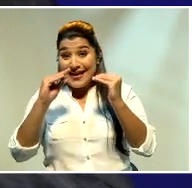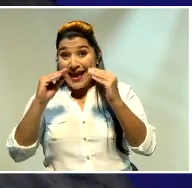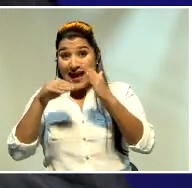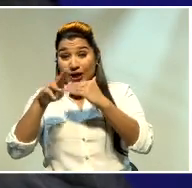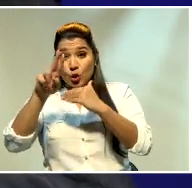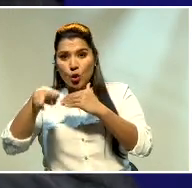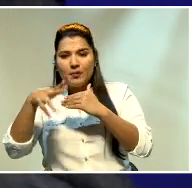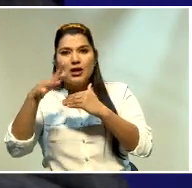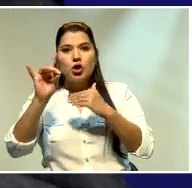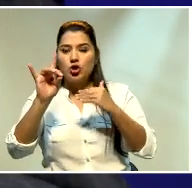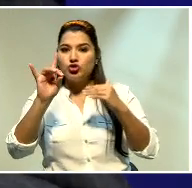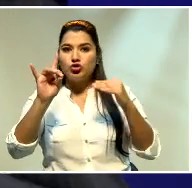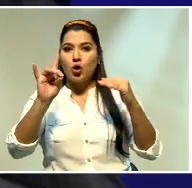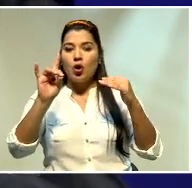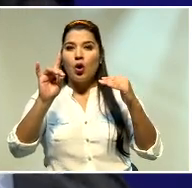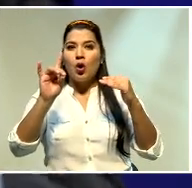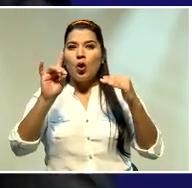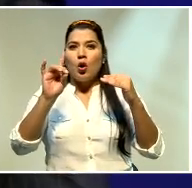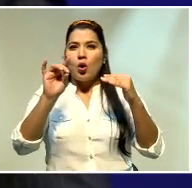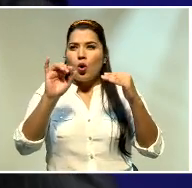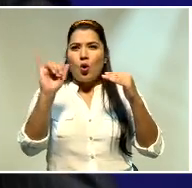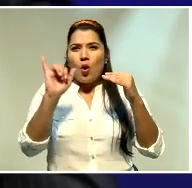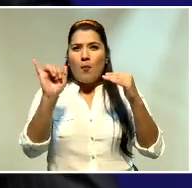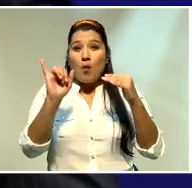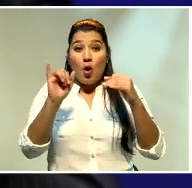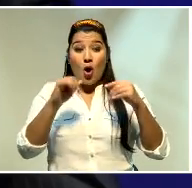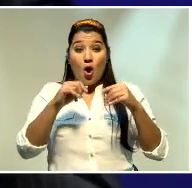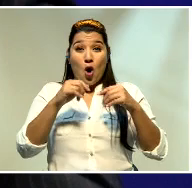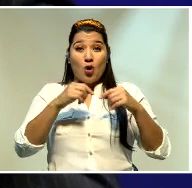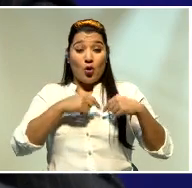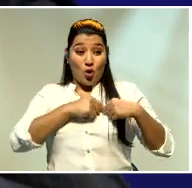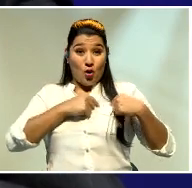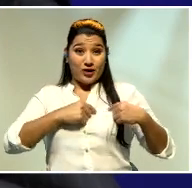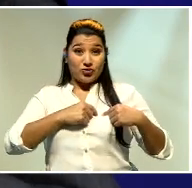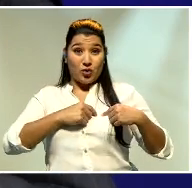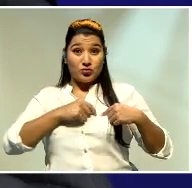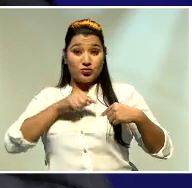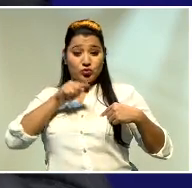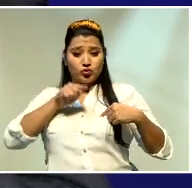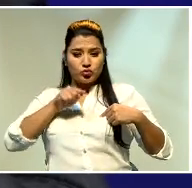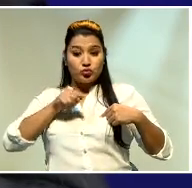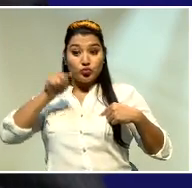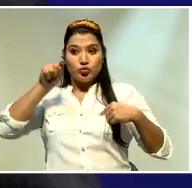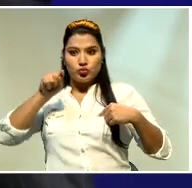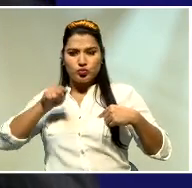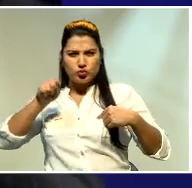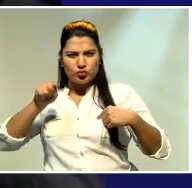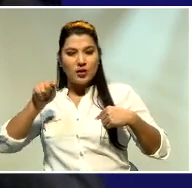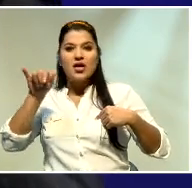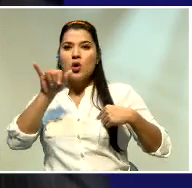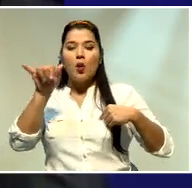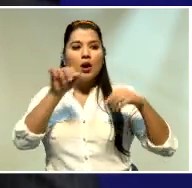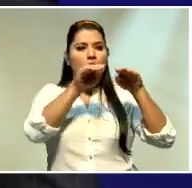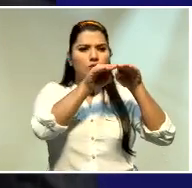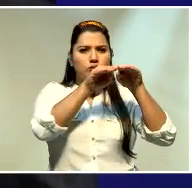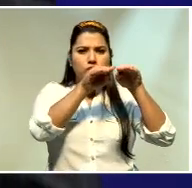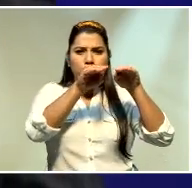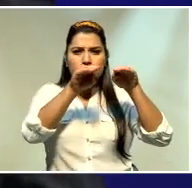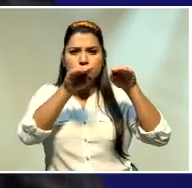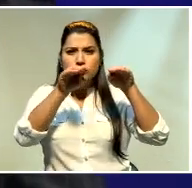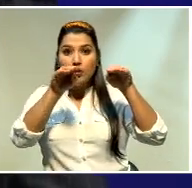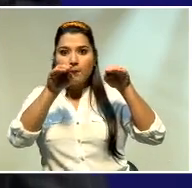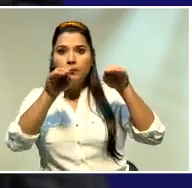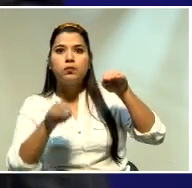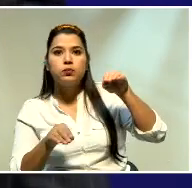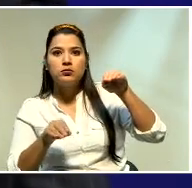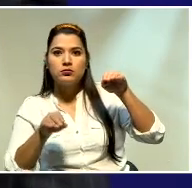que como esos escáneres del corazón cuando están en crítico, y llega un punto en noviembre donde tiene una caída y estamos